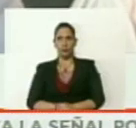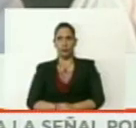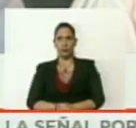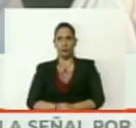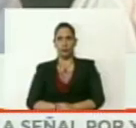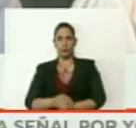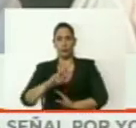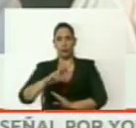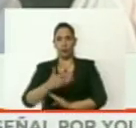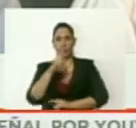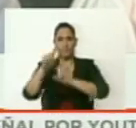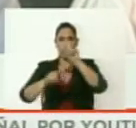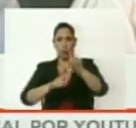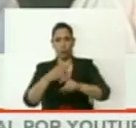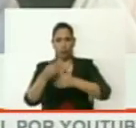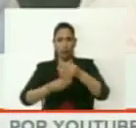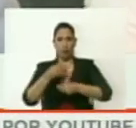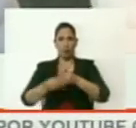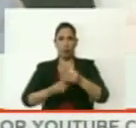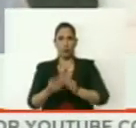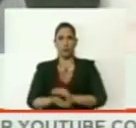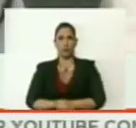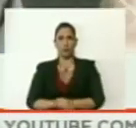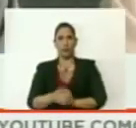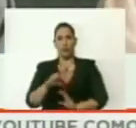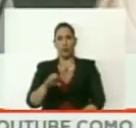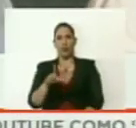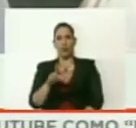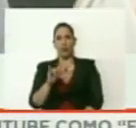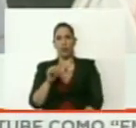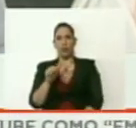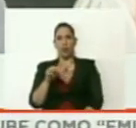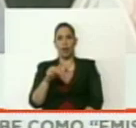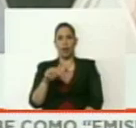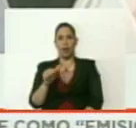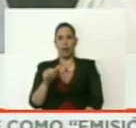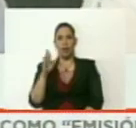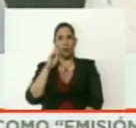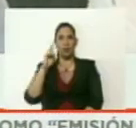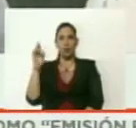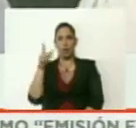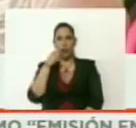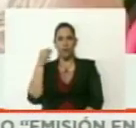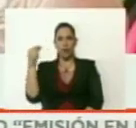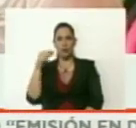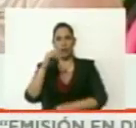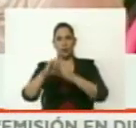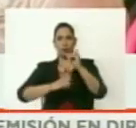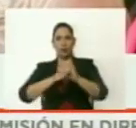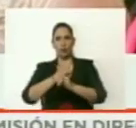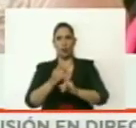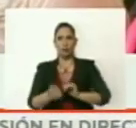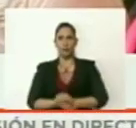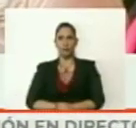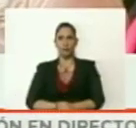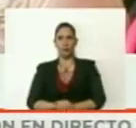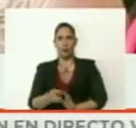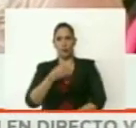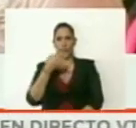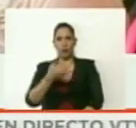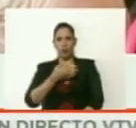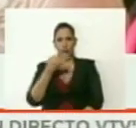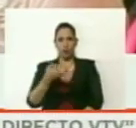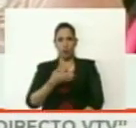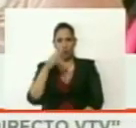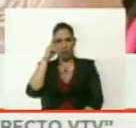La tercera pregunta la realiza Eliana de Aragao por Radio Francia Internacional. Buenas tardes, señor